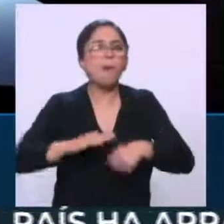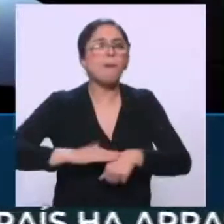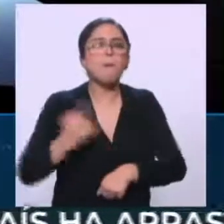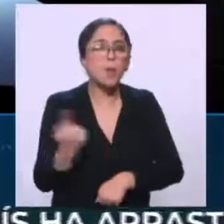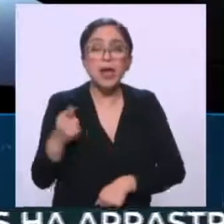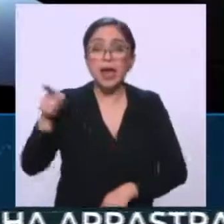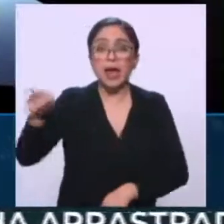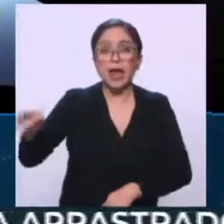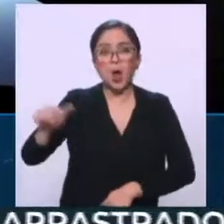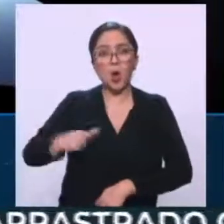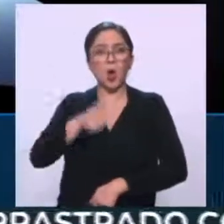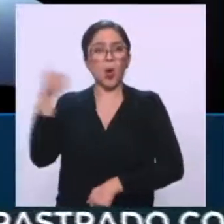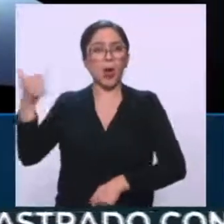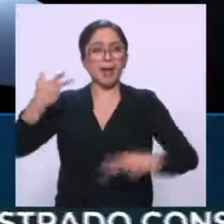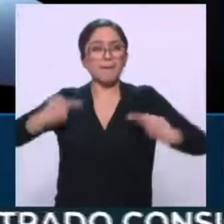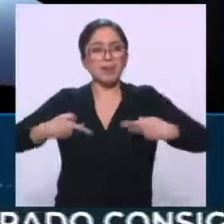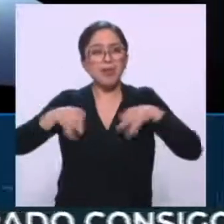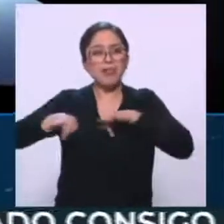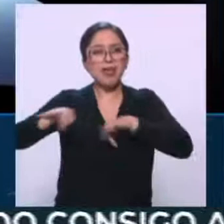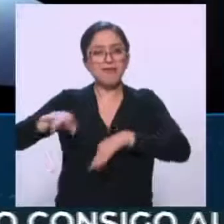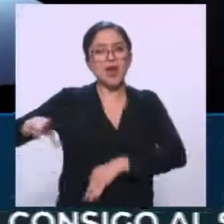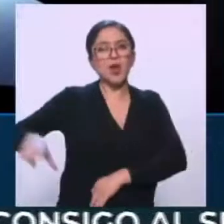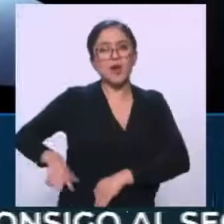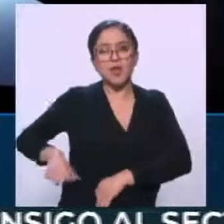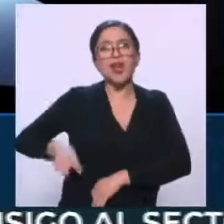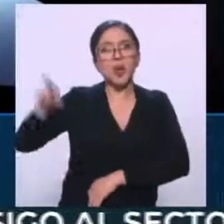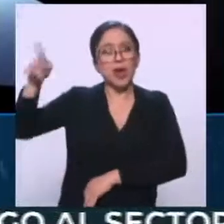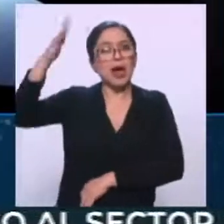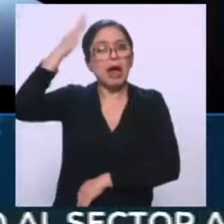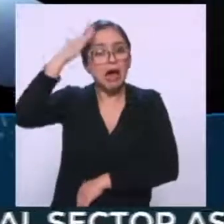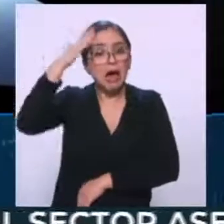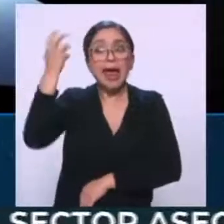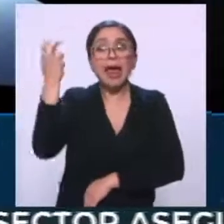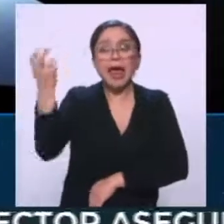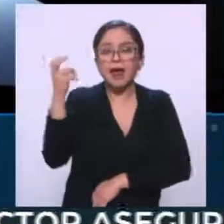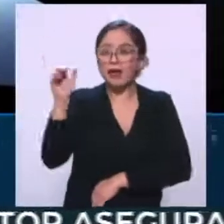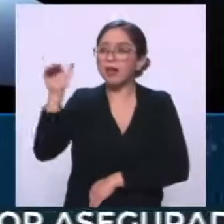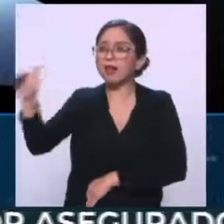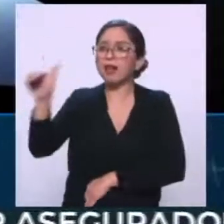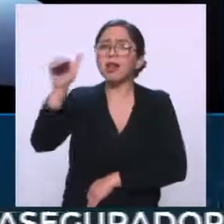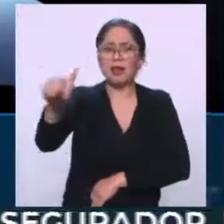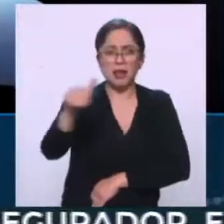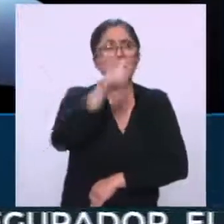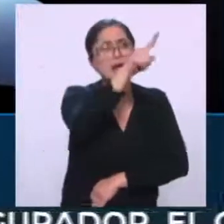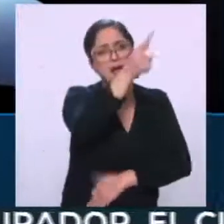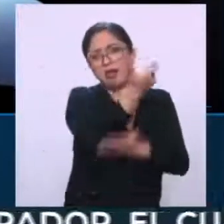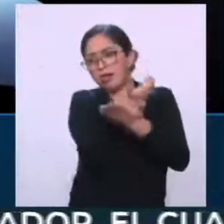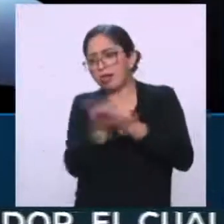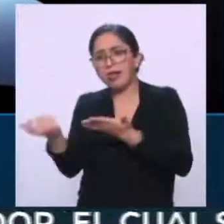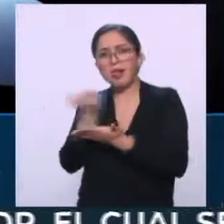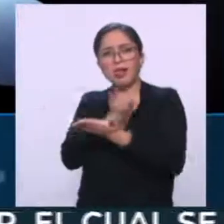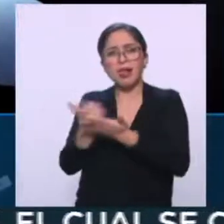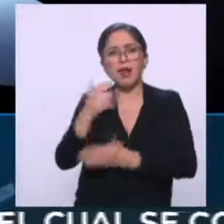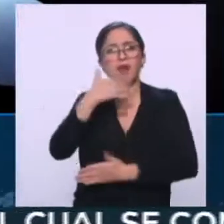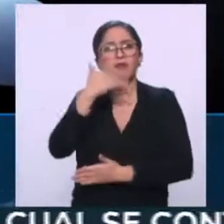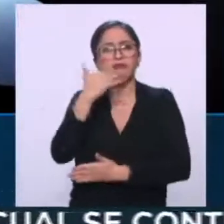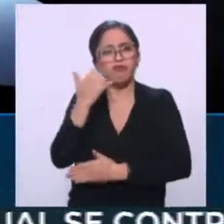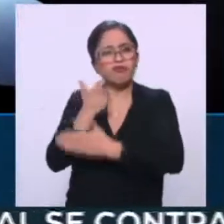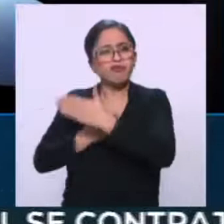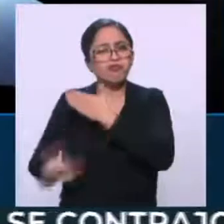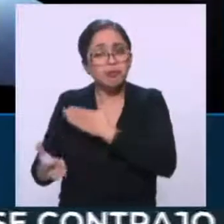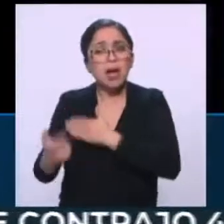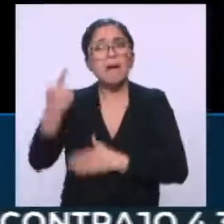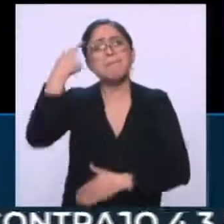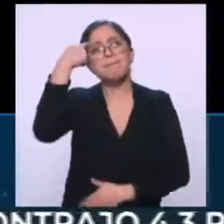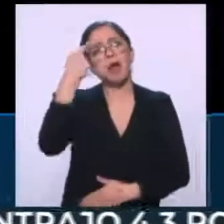funcionarios de alto nivel de México a justamente recibir sobornos a cambio de favores, lo cual también es una